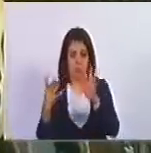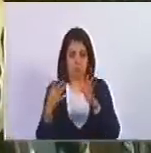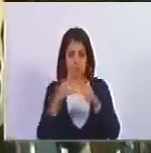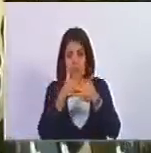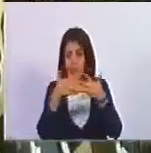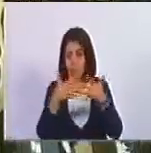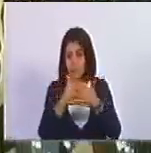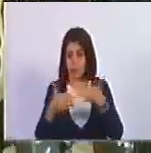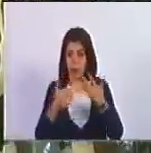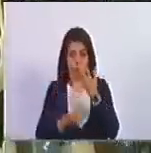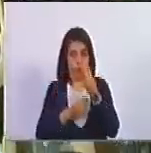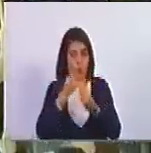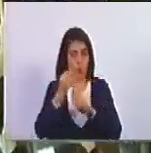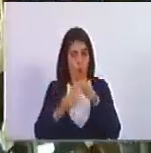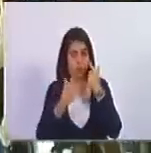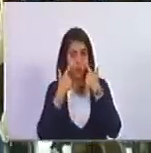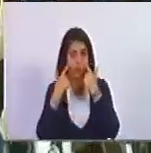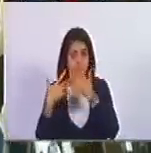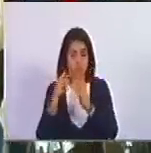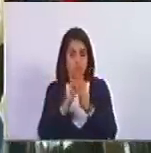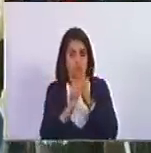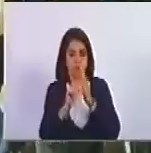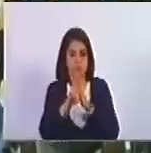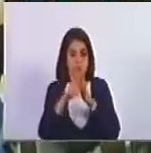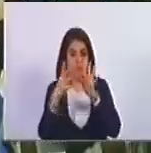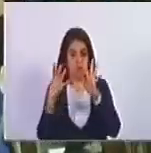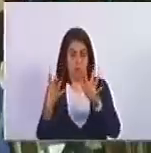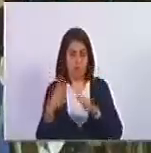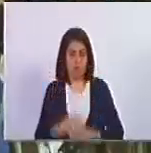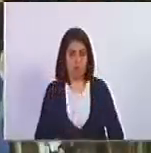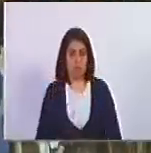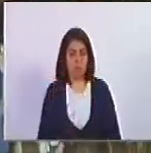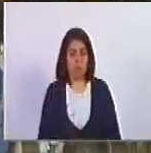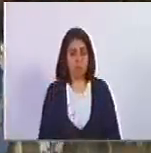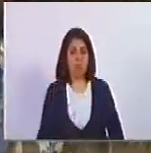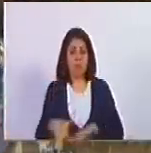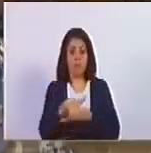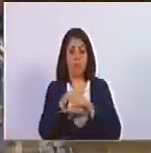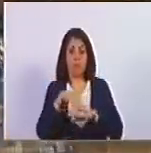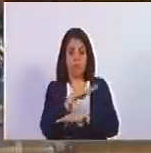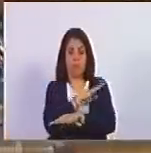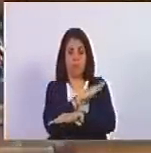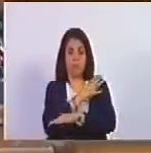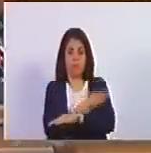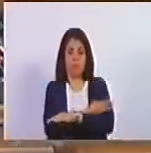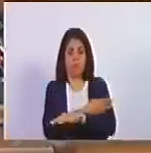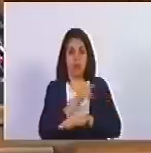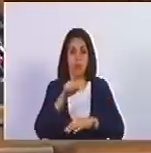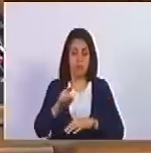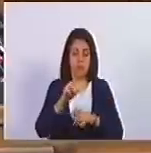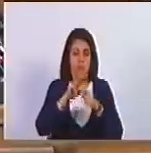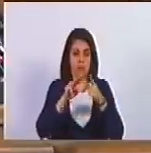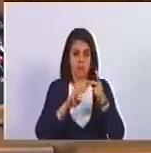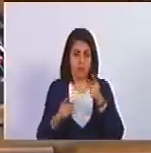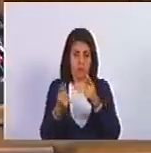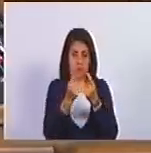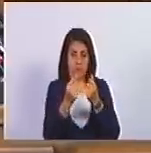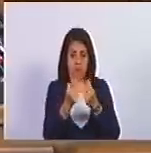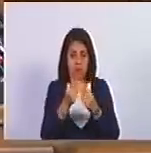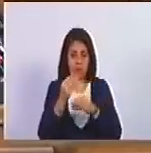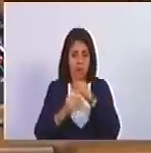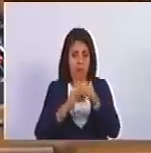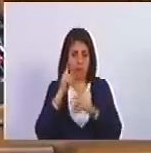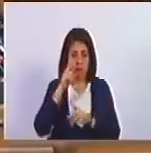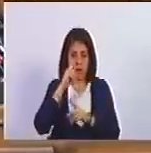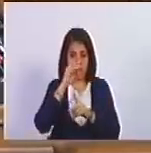cual queda redactado en los siguientes términos. Artículo 29. El Ministerio del Poder Popular con competencia en materia de economía y finanzas